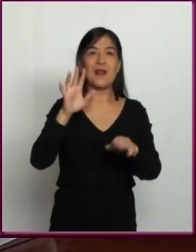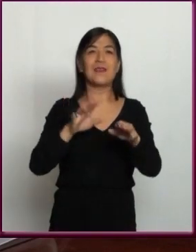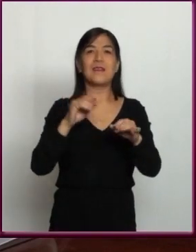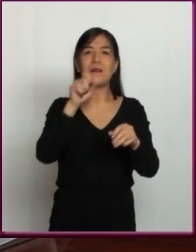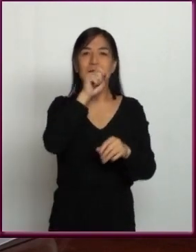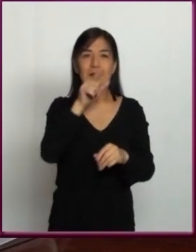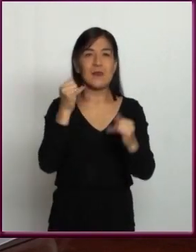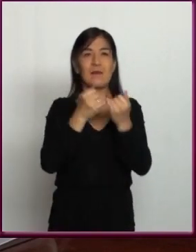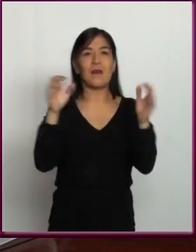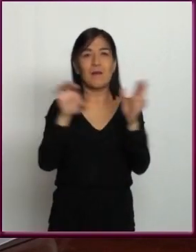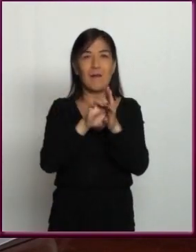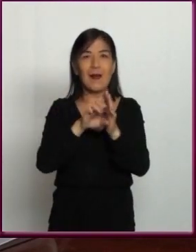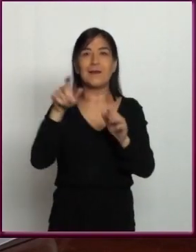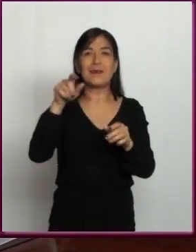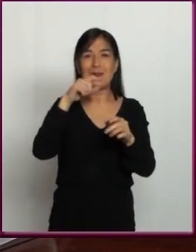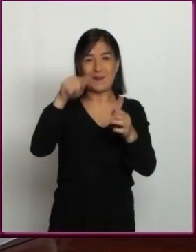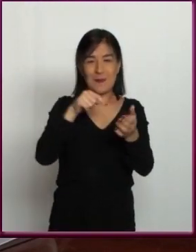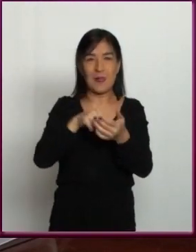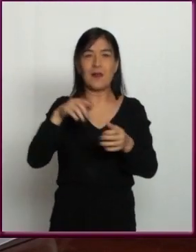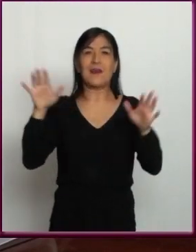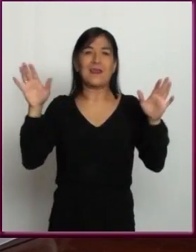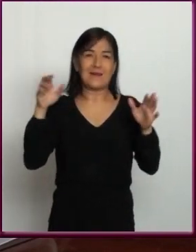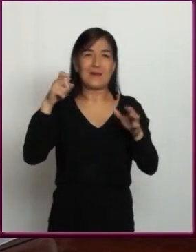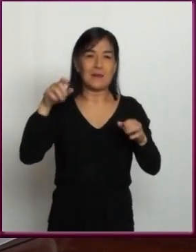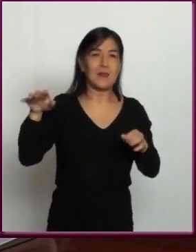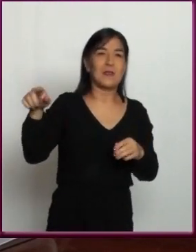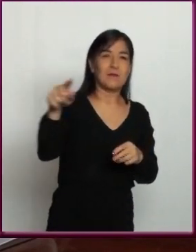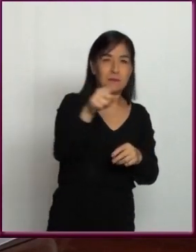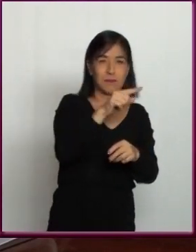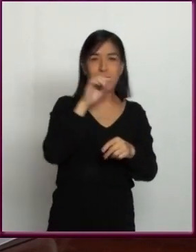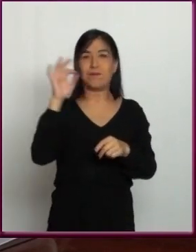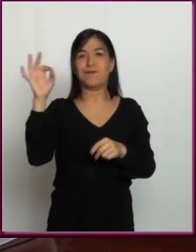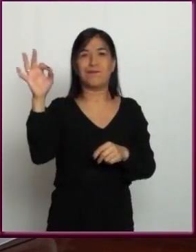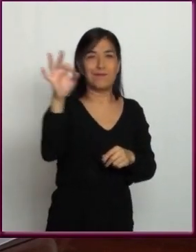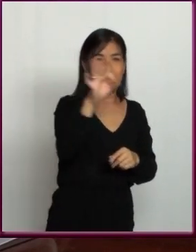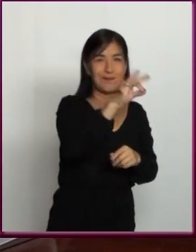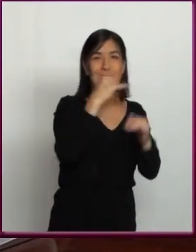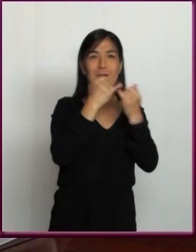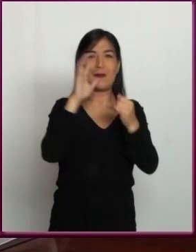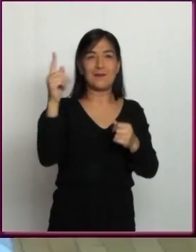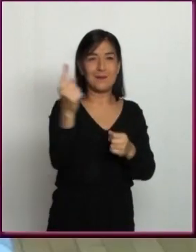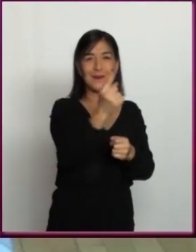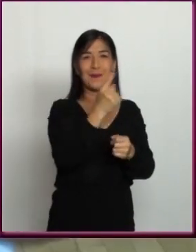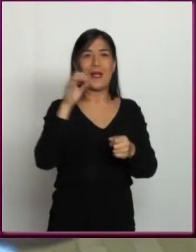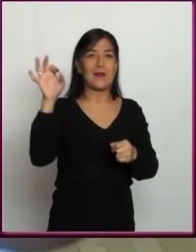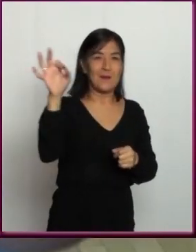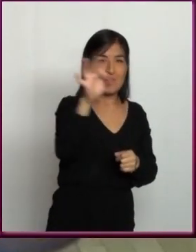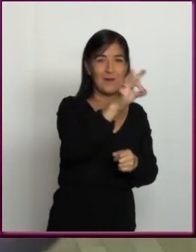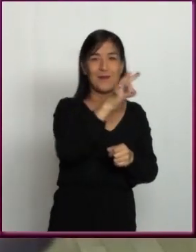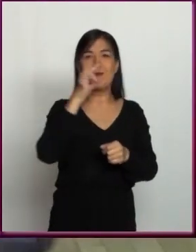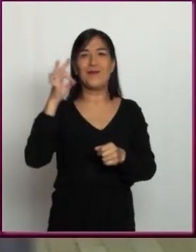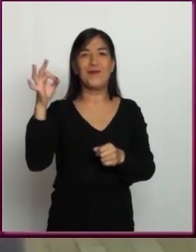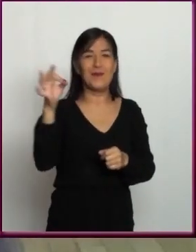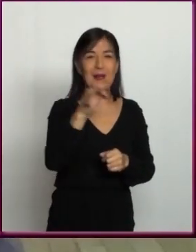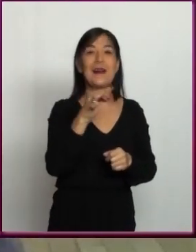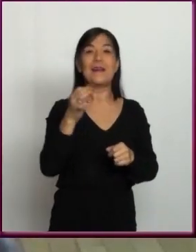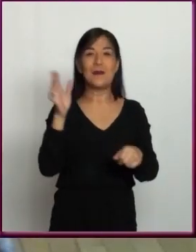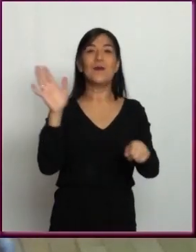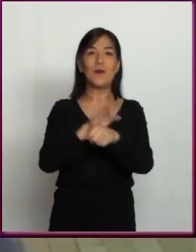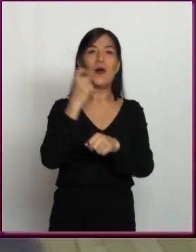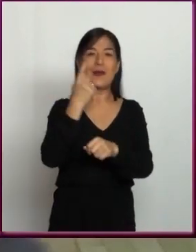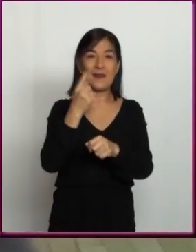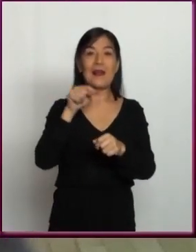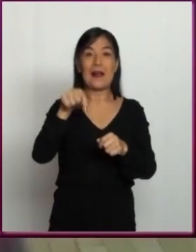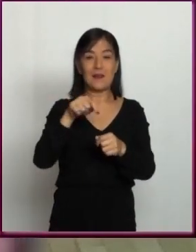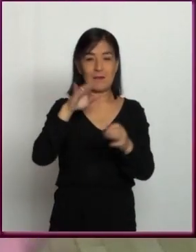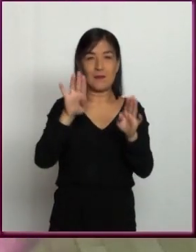en el centro de los cuartos de una habitación. Se ponen a volar en círculos. Es porque el centro de la habitación es el lugar donde